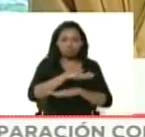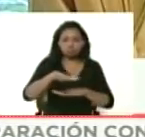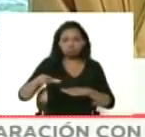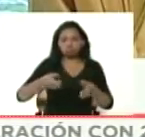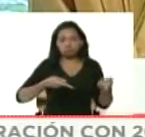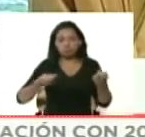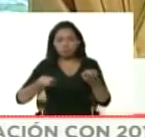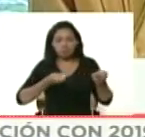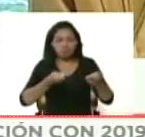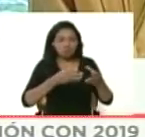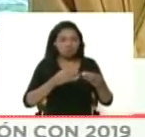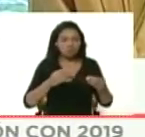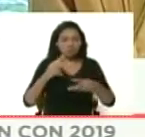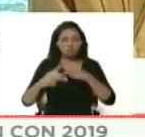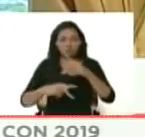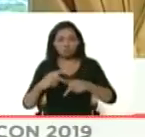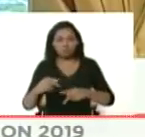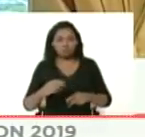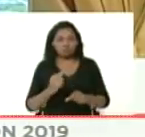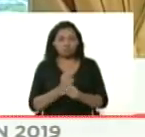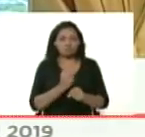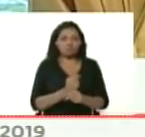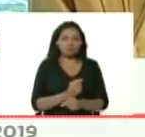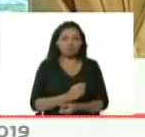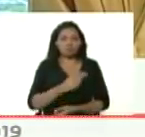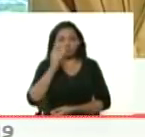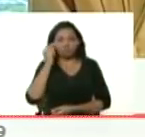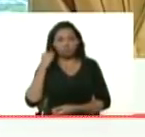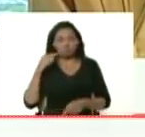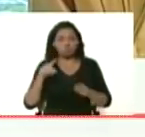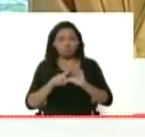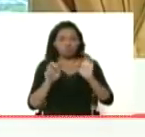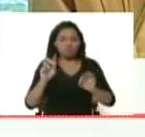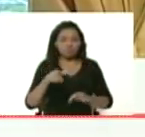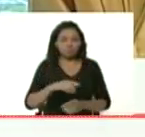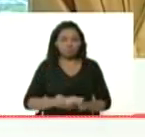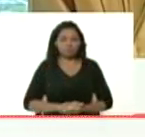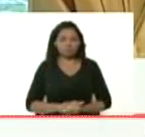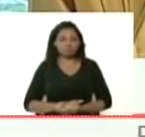los productores, con los trabajadores, para, bueno,